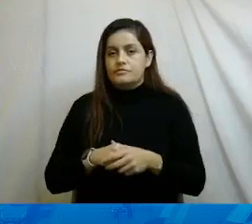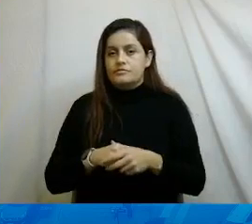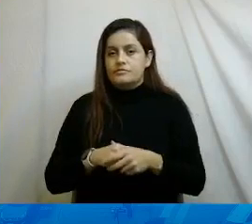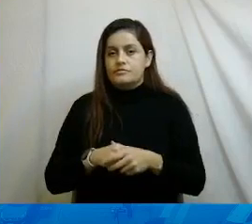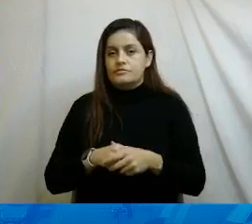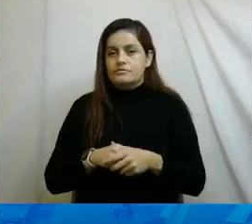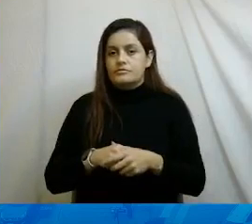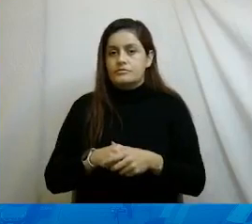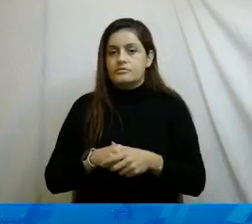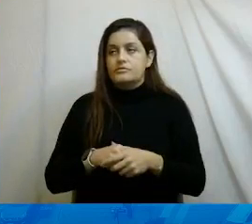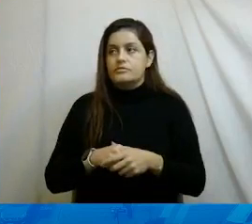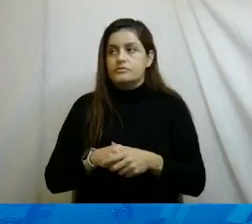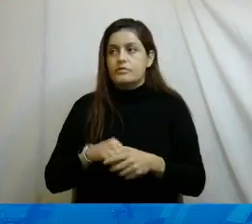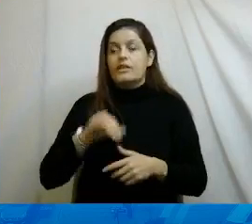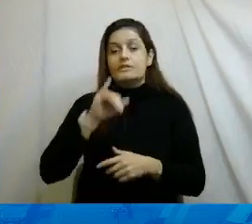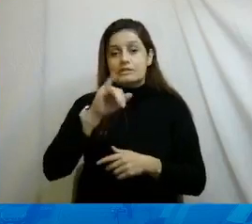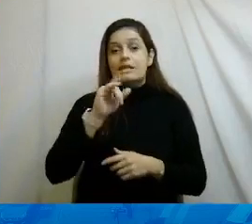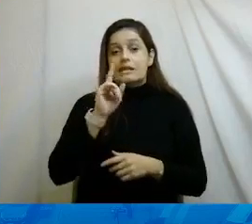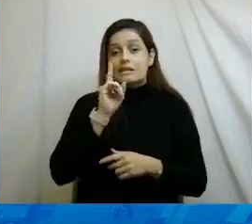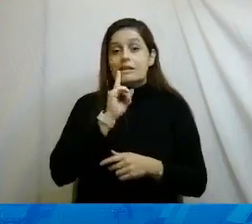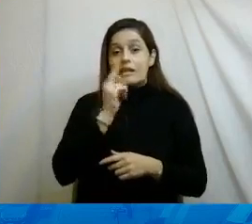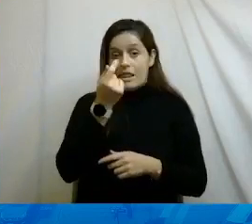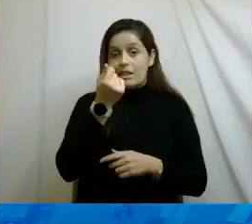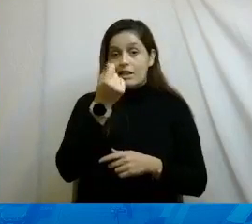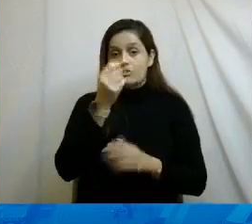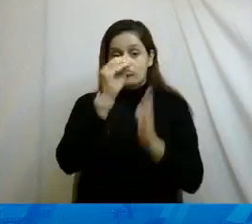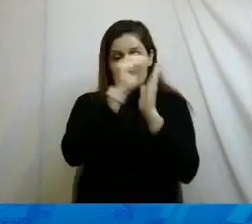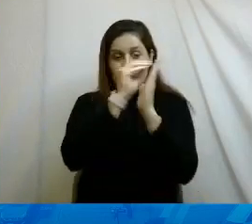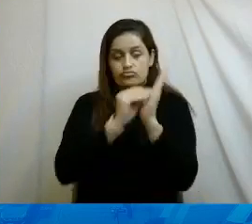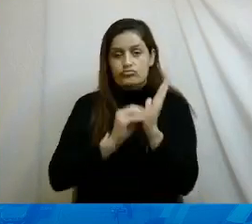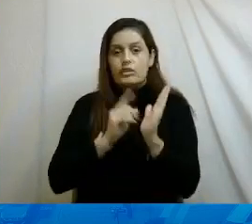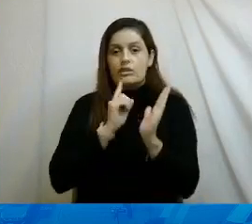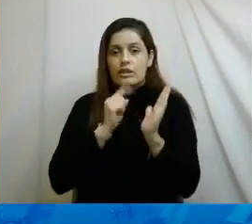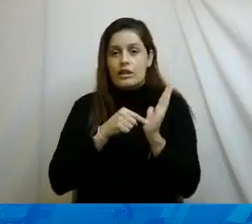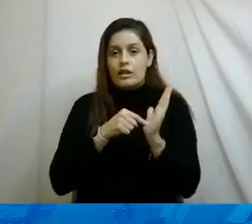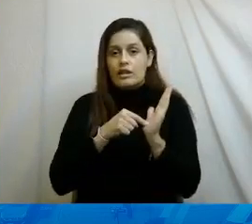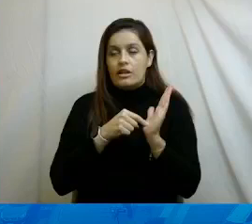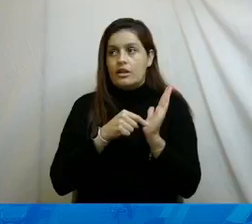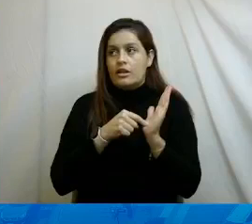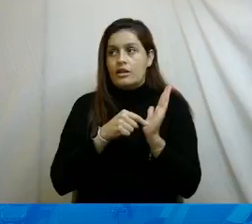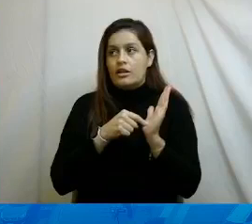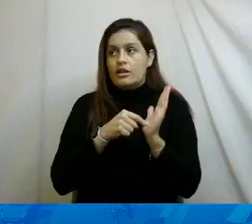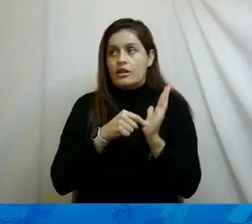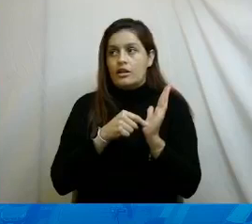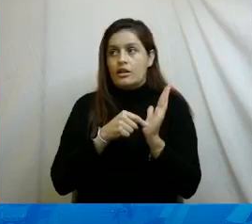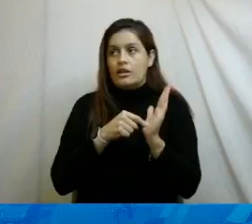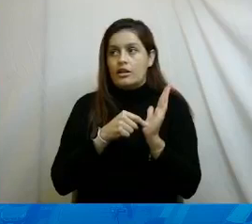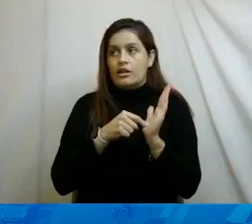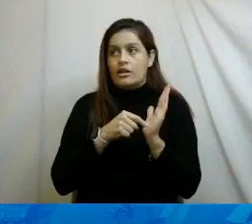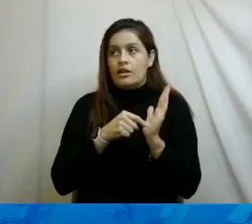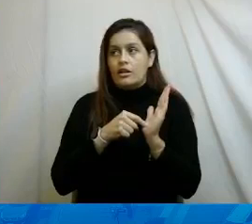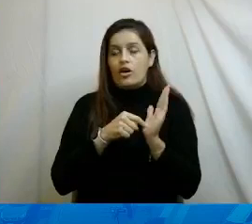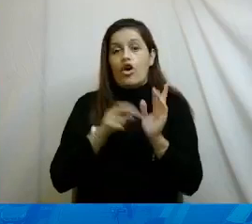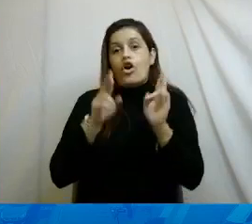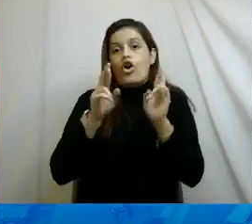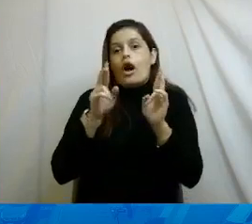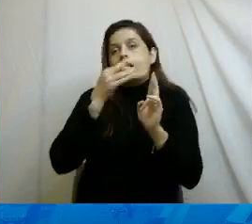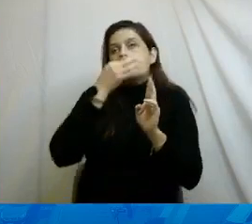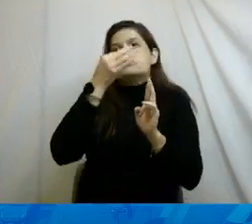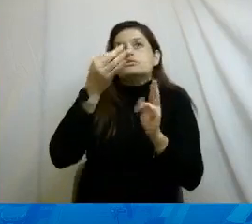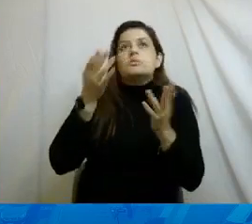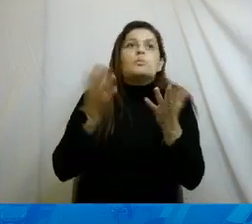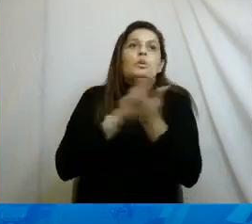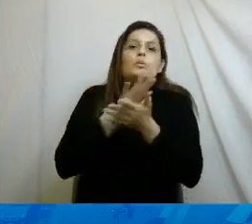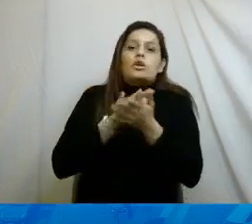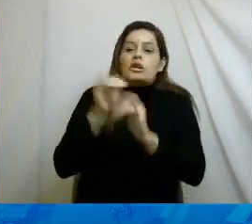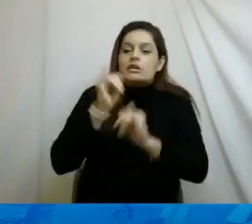lo relevante es que existen los recursos para pagar, están guardados para pagar. No es, a mí ojalá esto fuera así como cuando uno va a pagar por